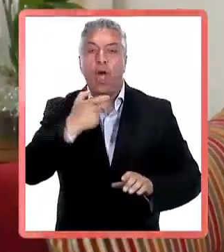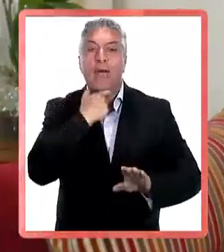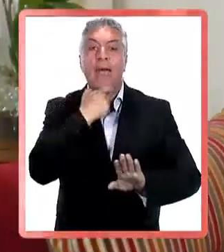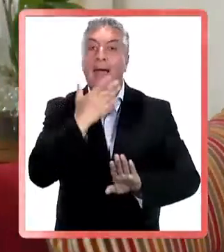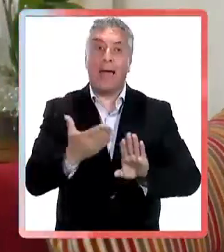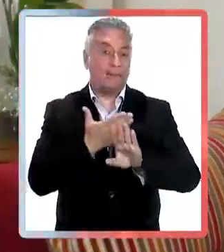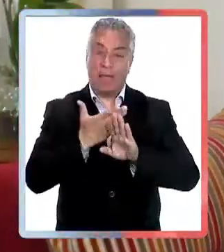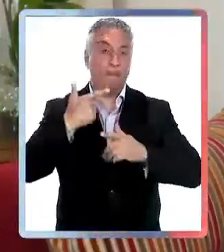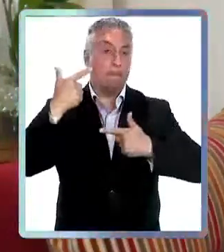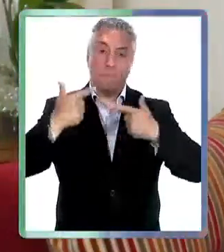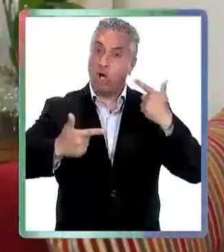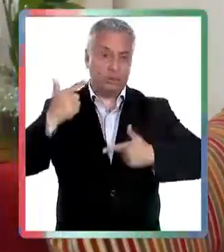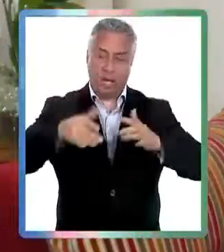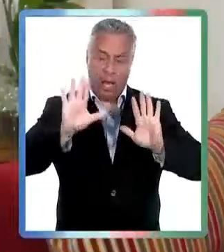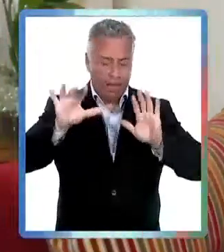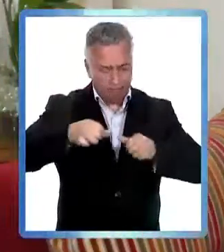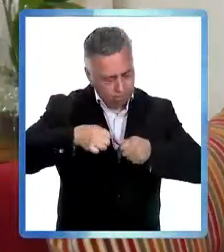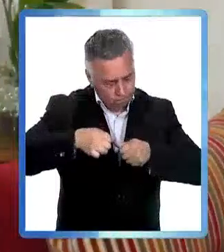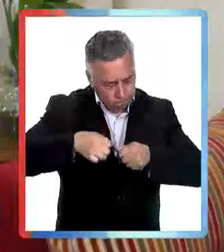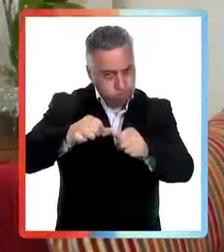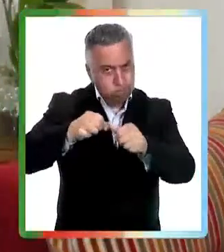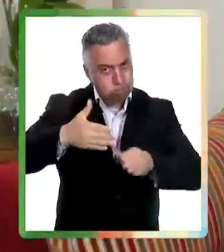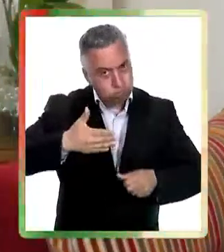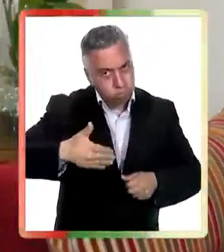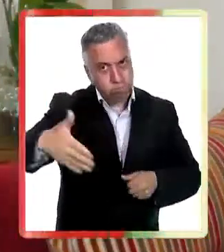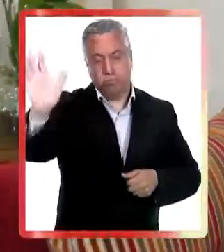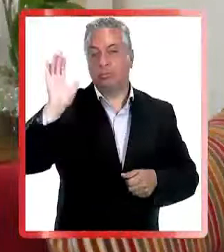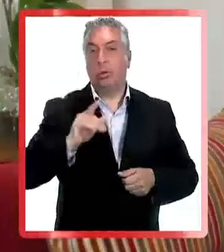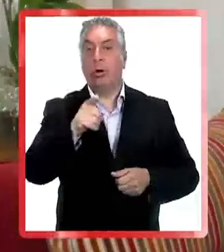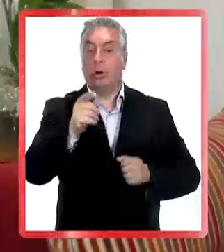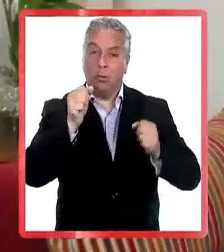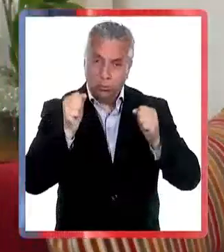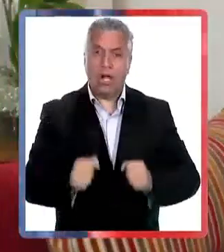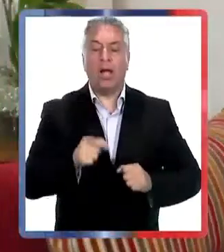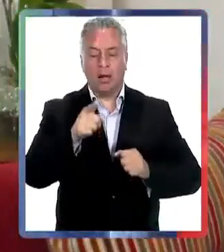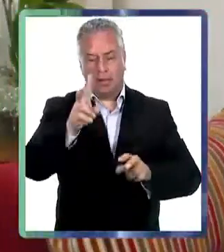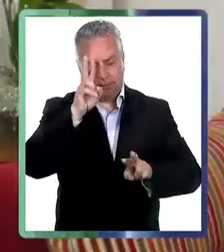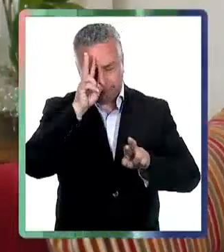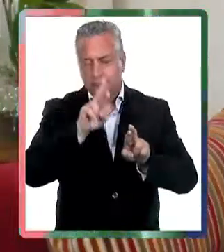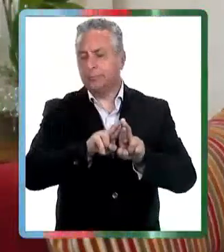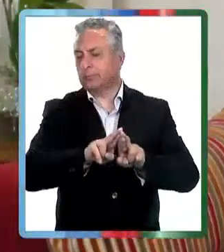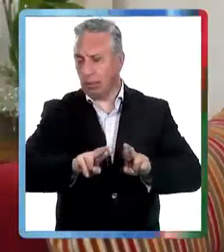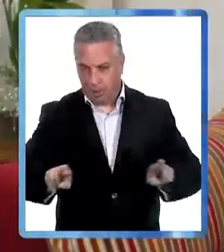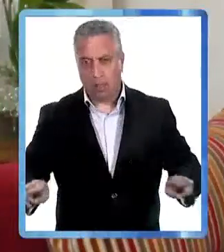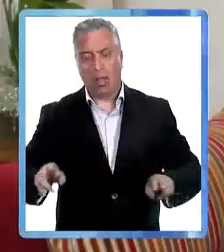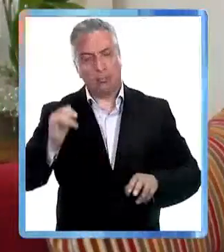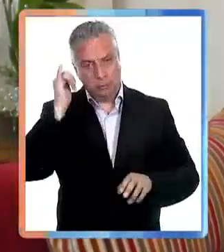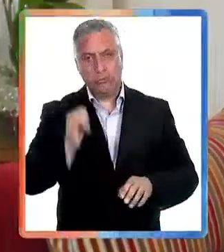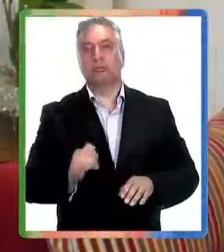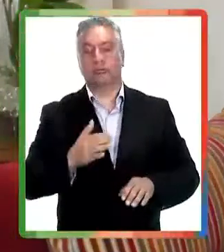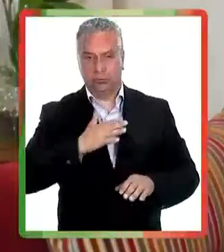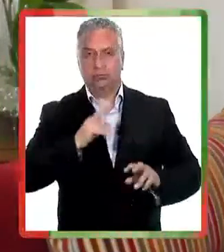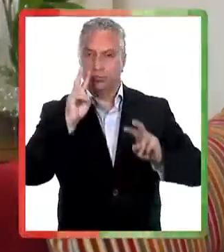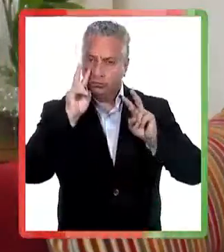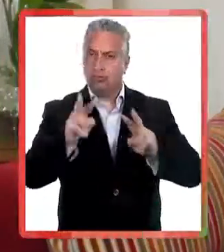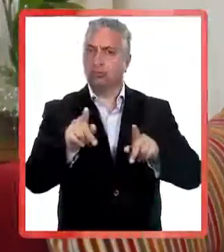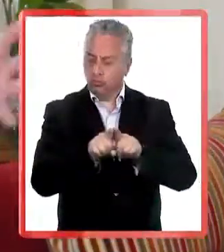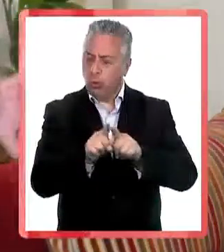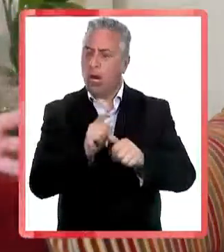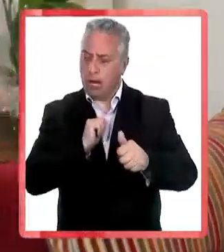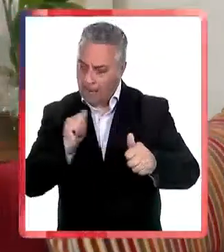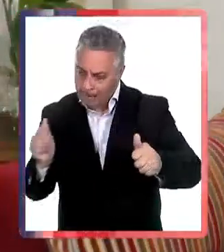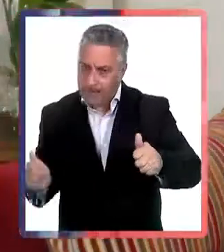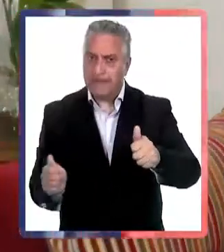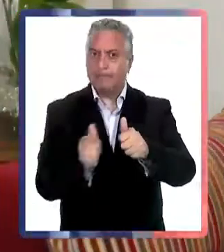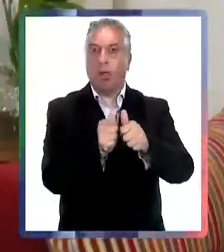una política de Estado permanente, así que pueden tener total tranquilidad que desde el punto de vista del